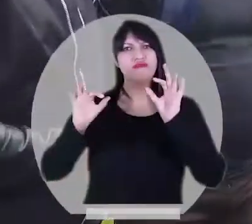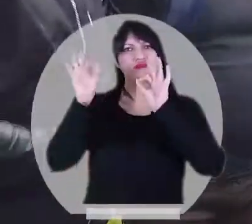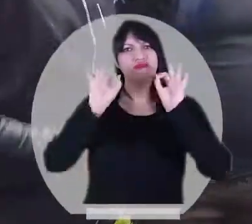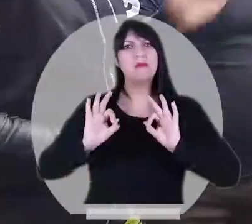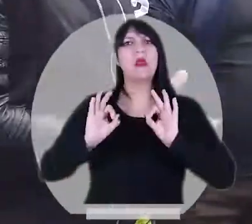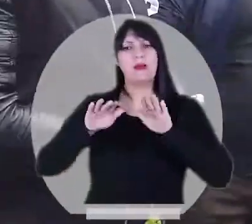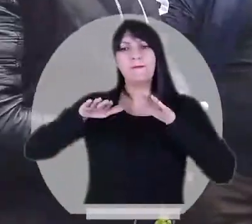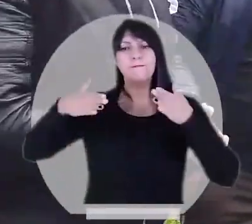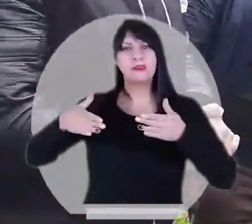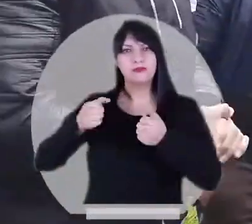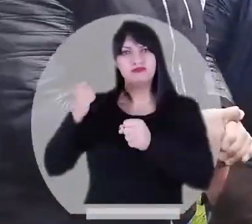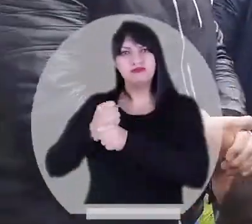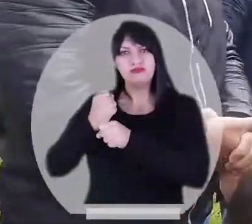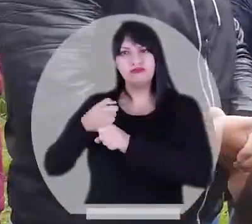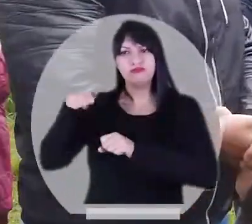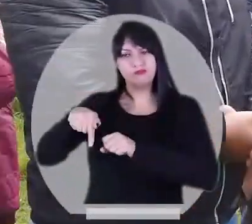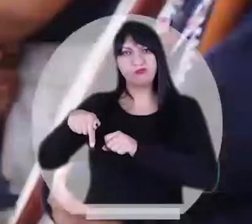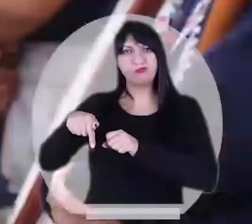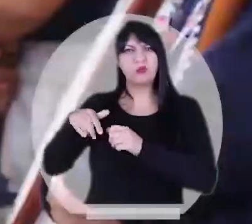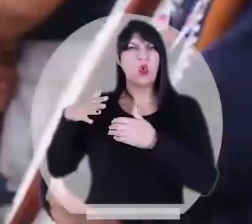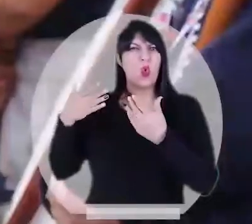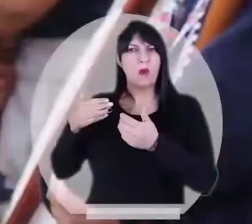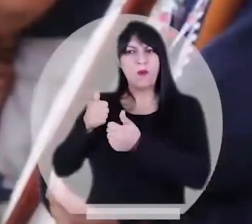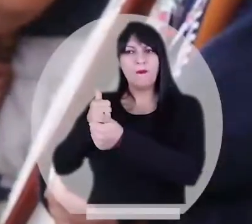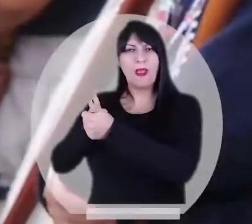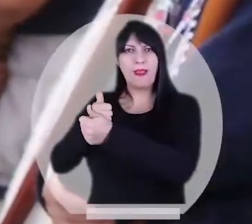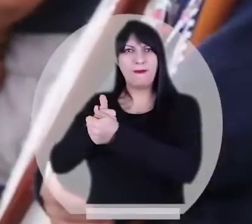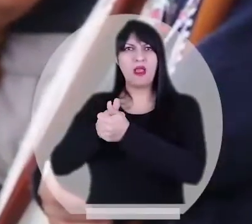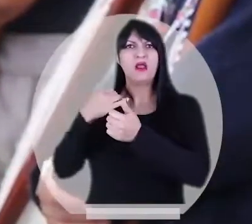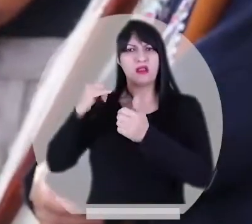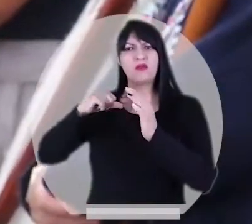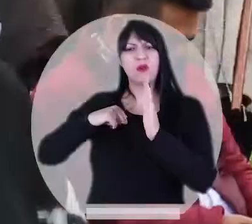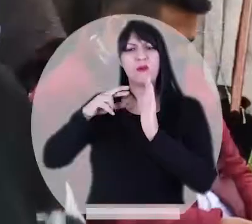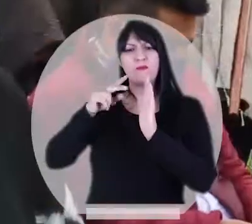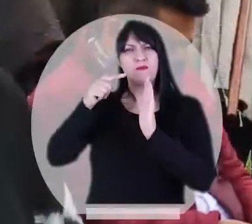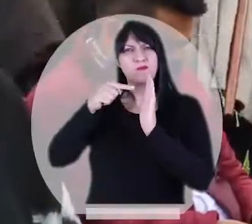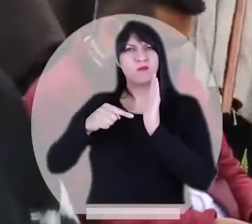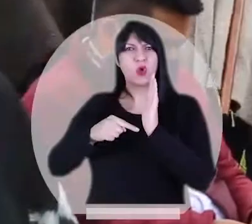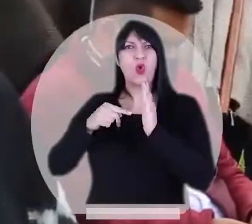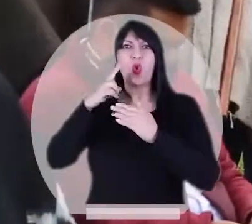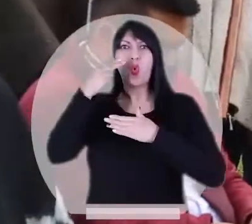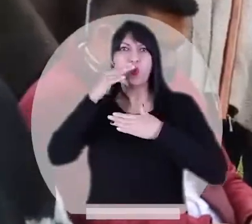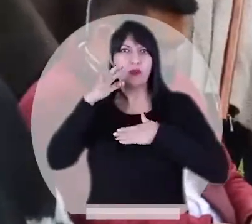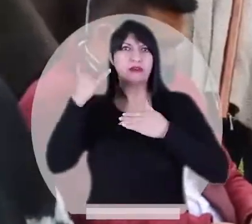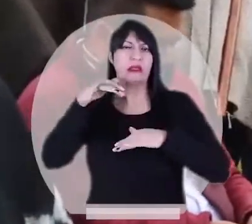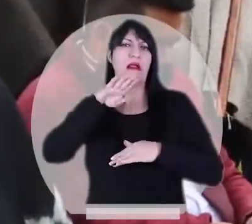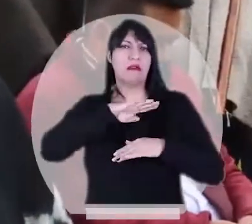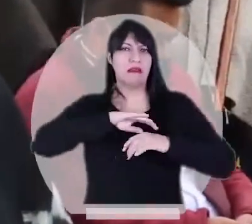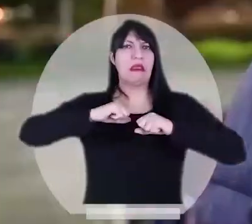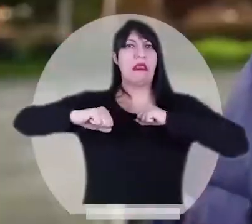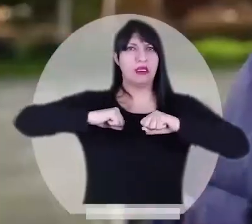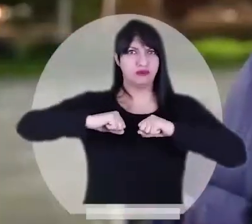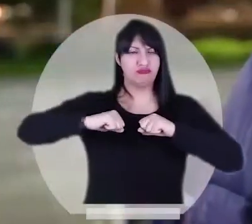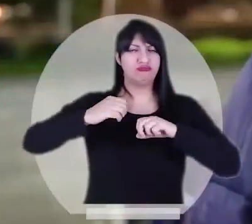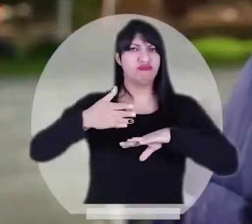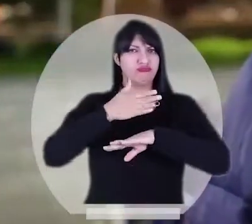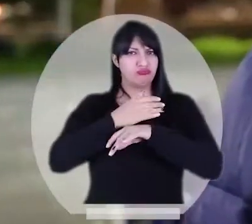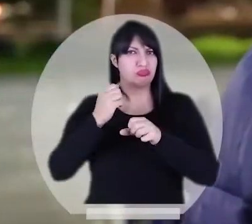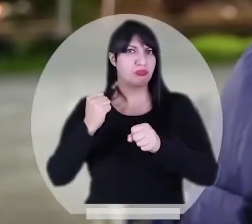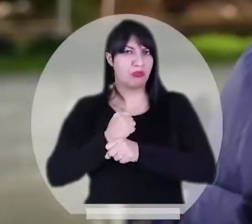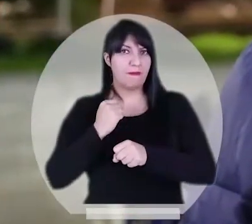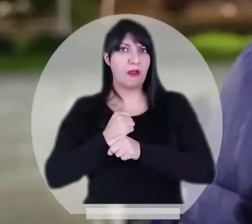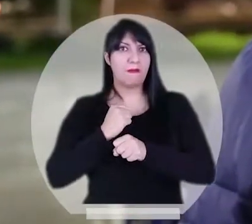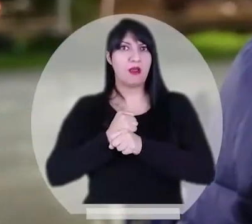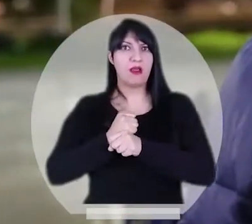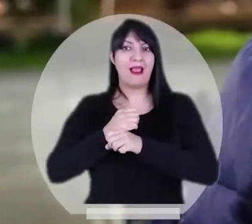pudimos instalar las mesas de trabajo para hacer seguimiento a los compromisos. Y lo más importante es que la alcaldía ha venido haciendo